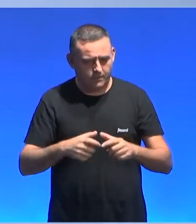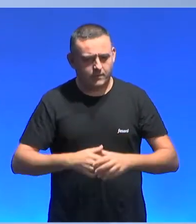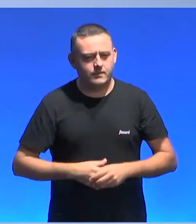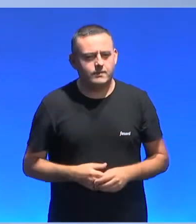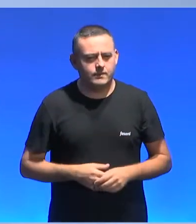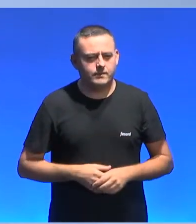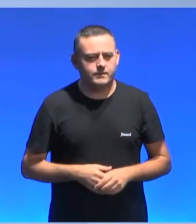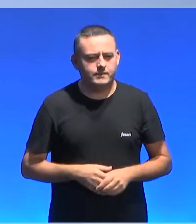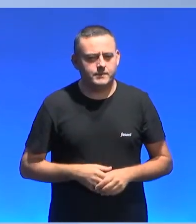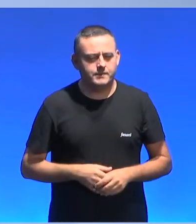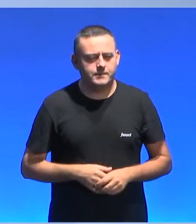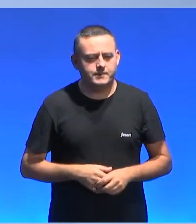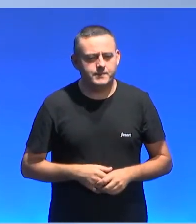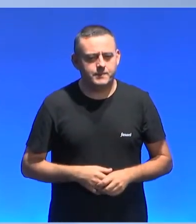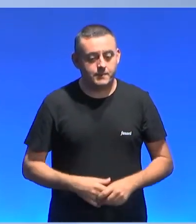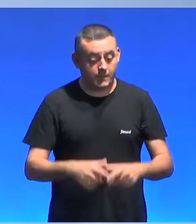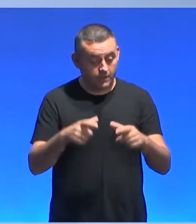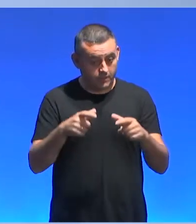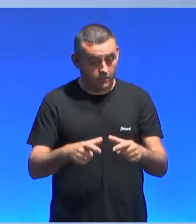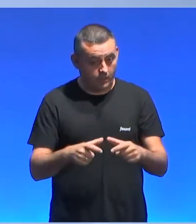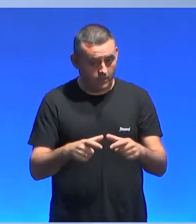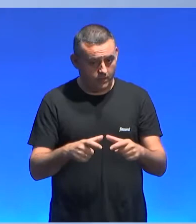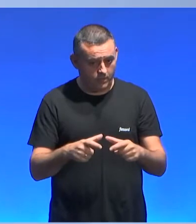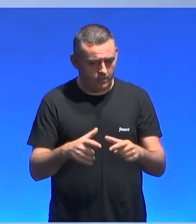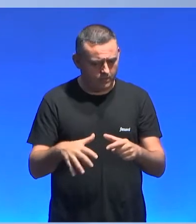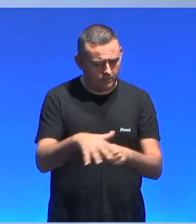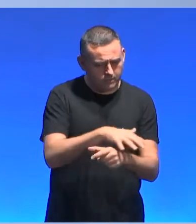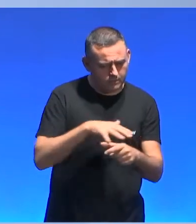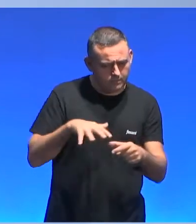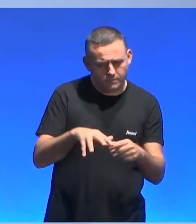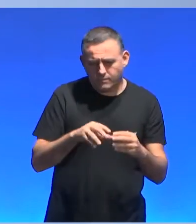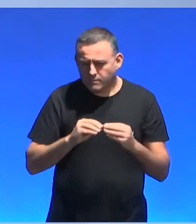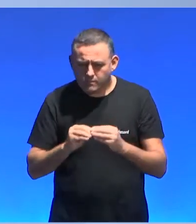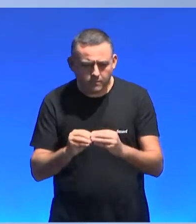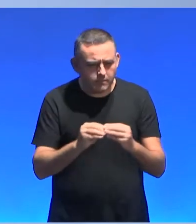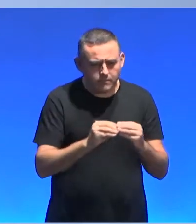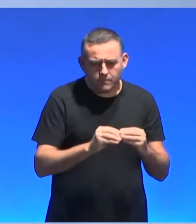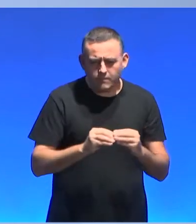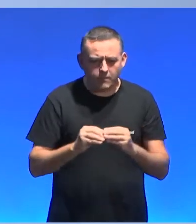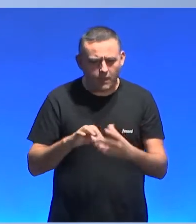son pensadas y adecuadas para pocos